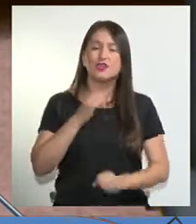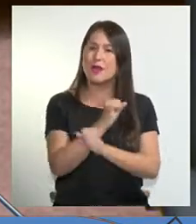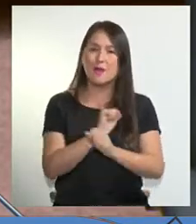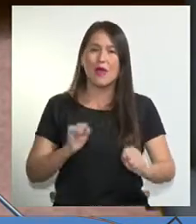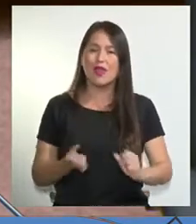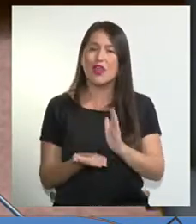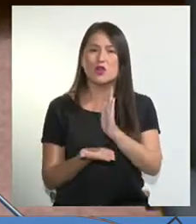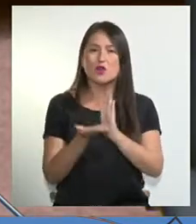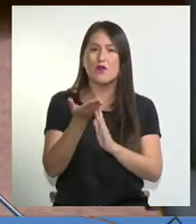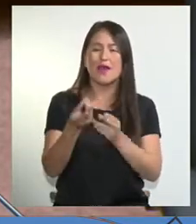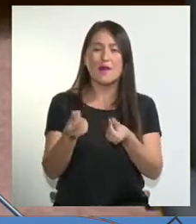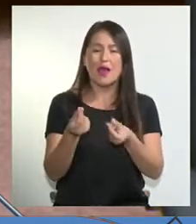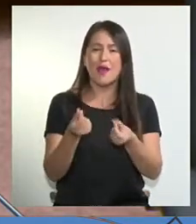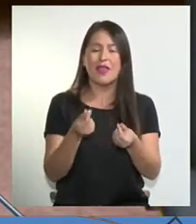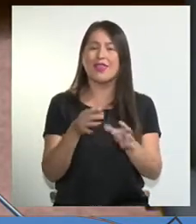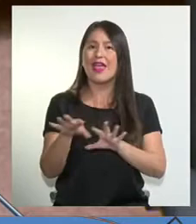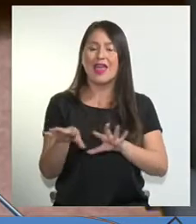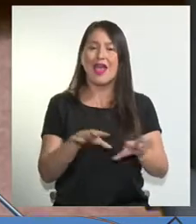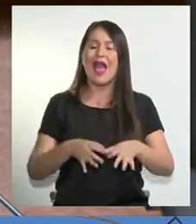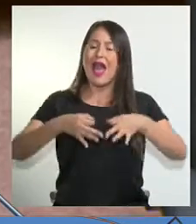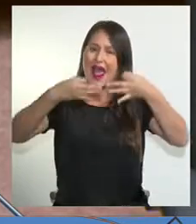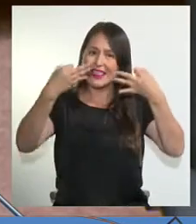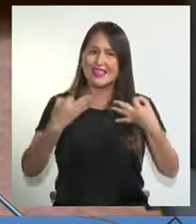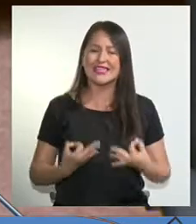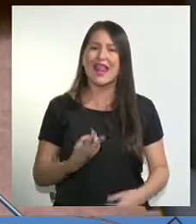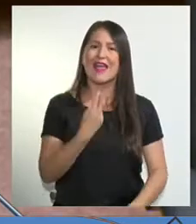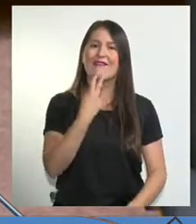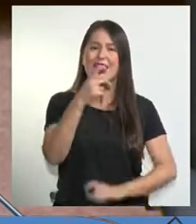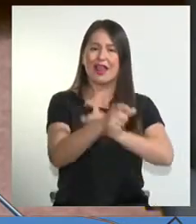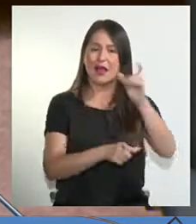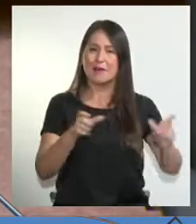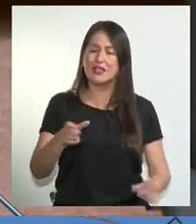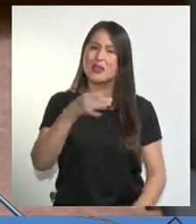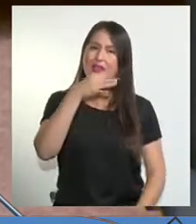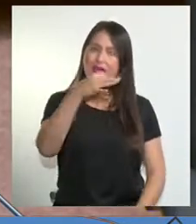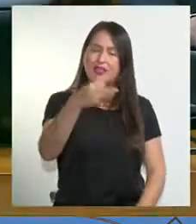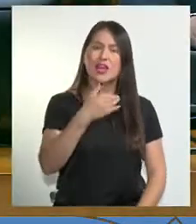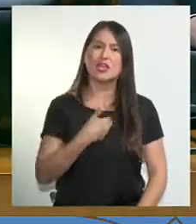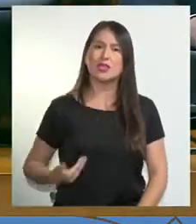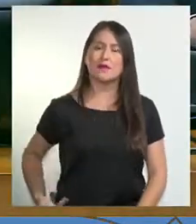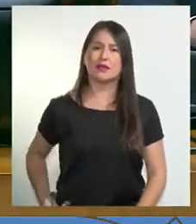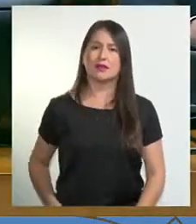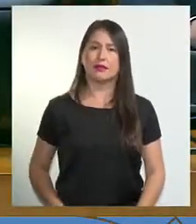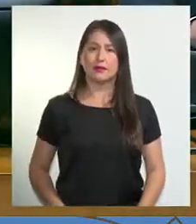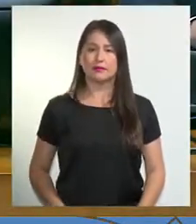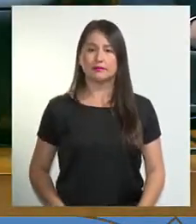son vitales para garantizar la vida de las personas. He dicho, señora presidenta. Gracias, senadora.